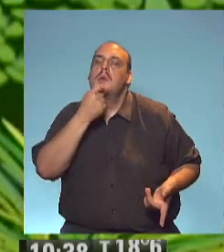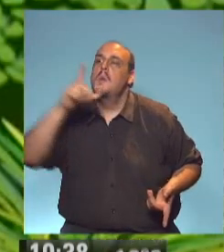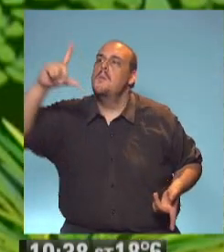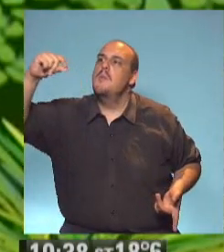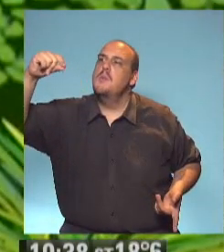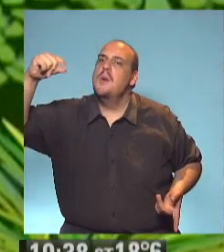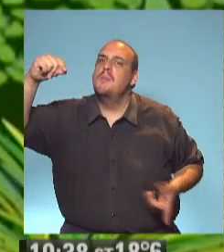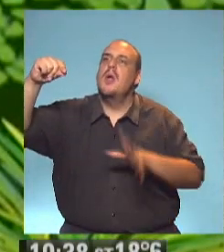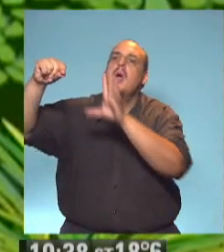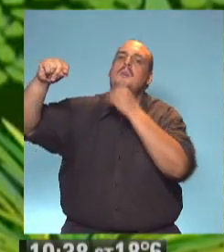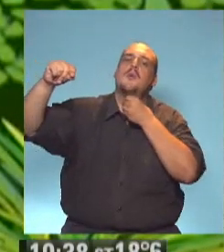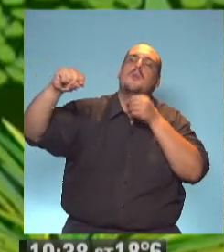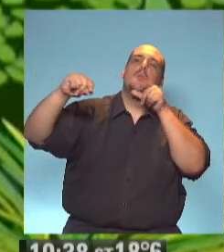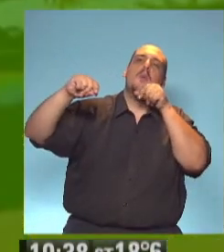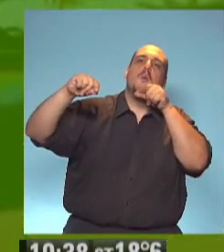pájaro.